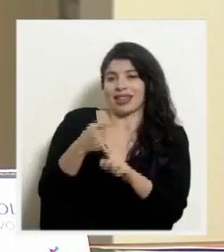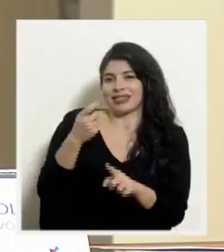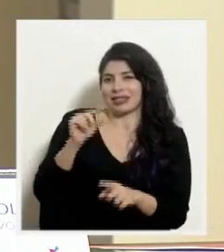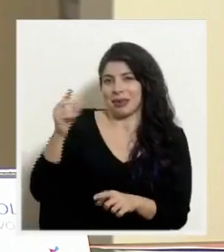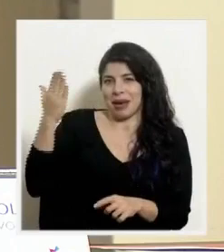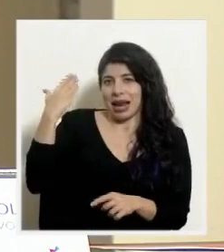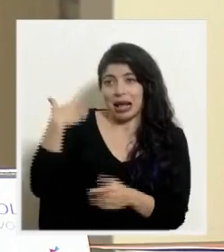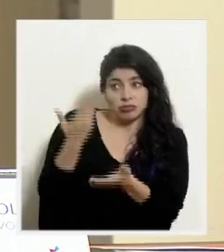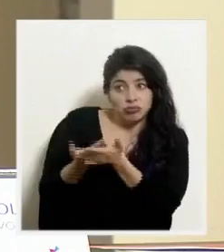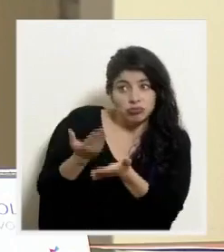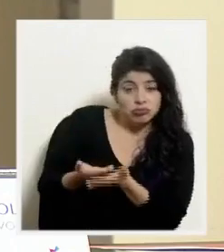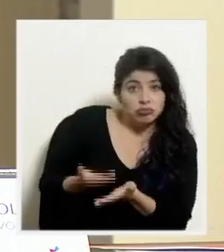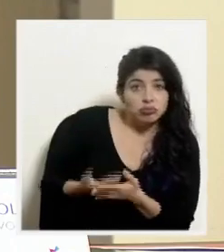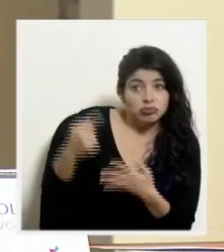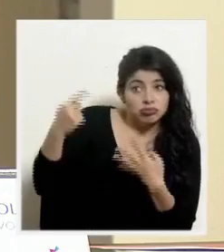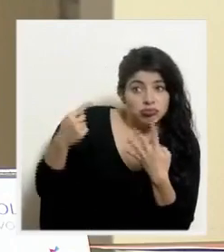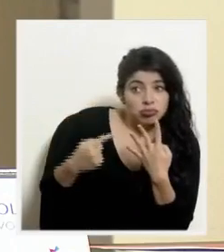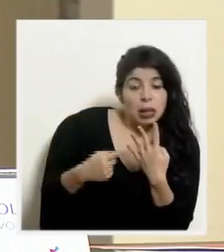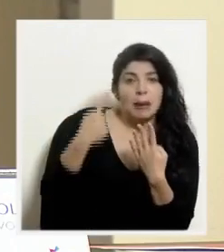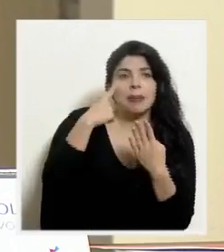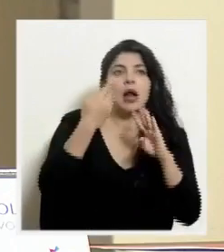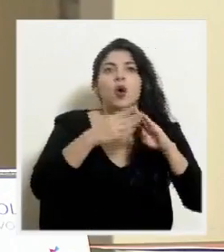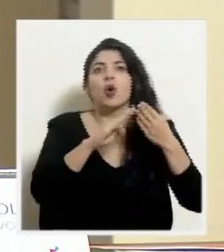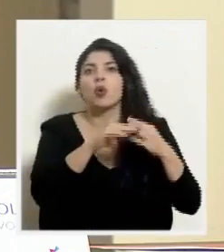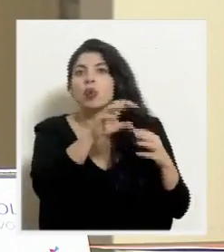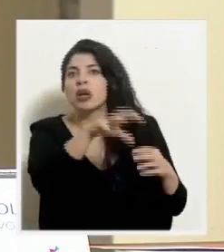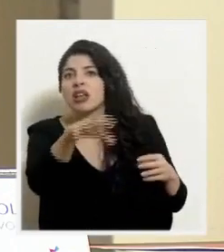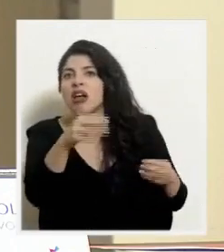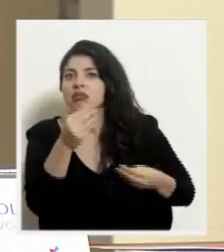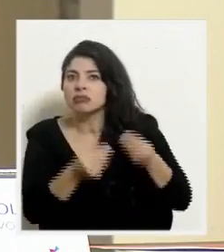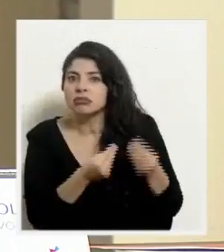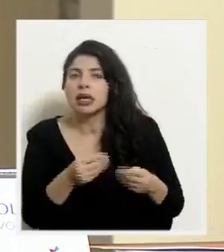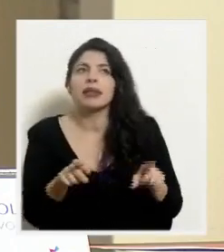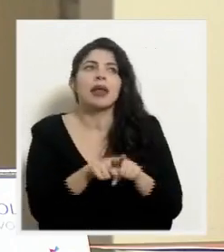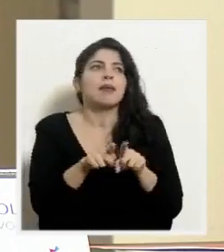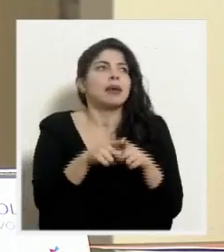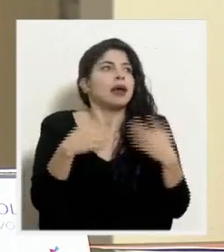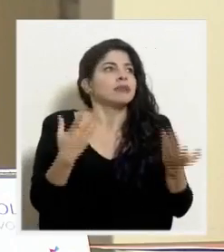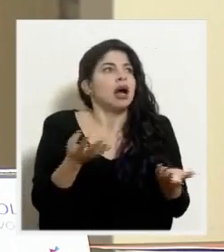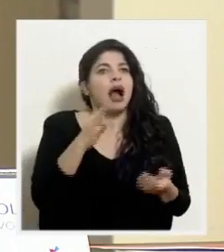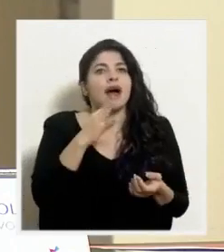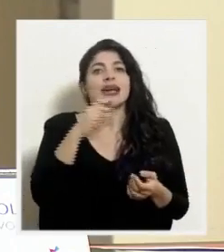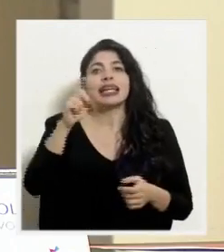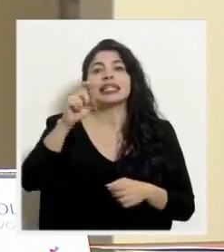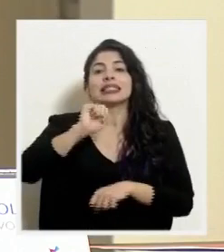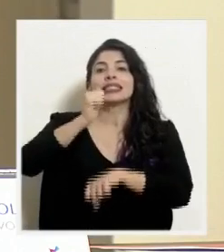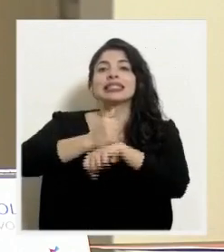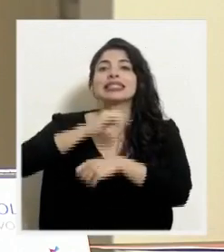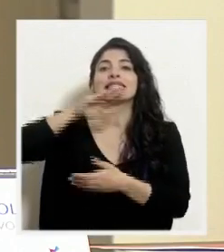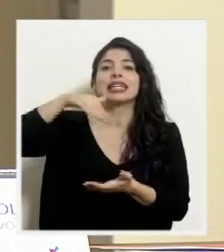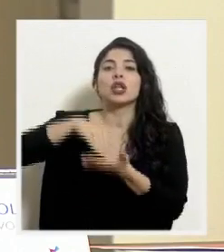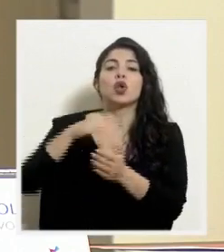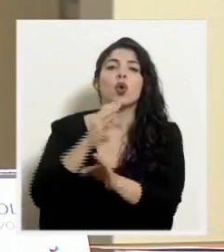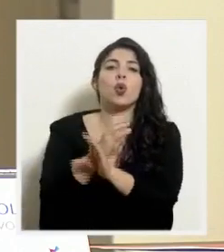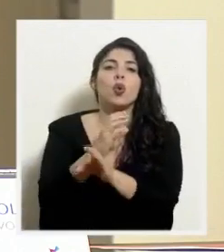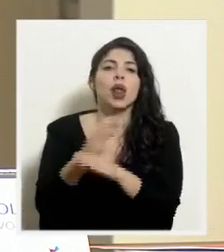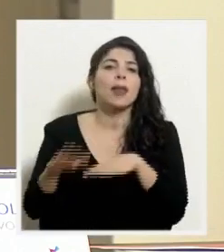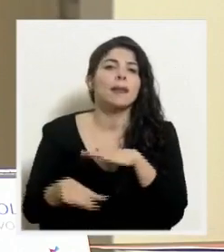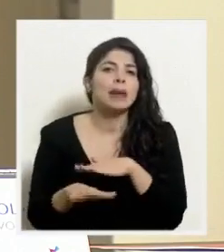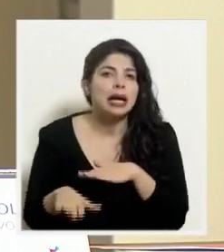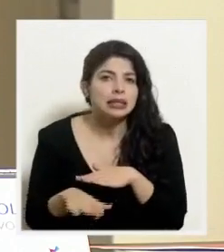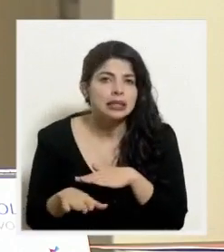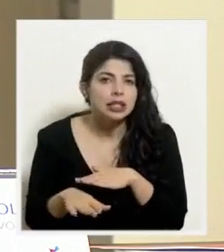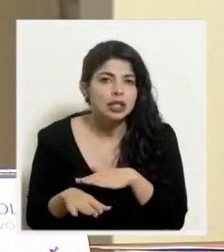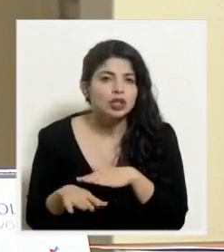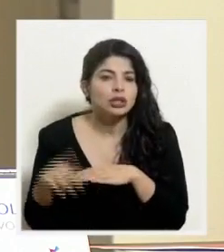atrás varias acciones en el ámbito comunitario, por ejemplo. Hemos hablado de la necesidad de tener centros de cuidados básicos en